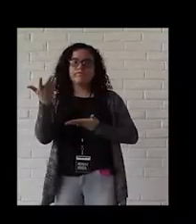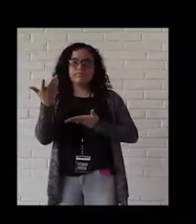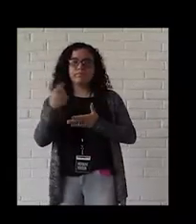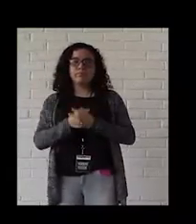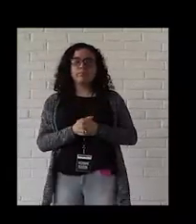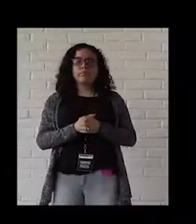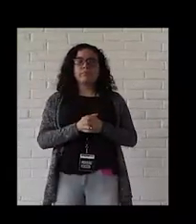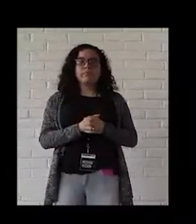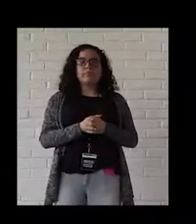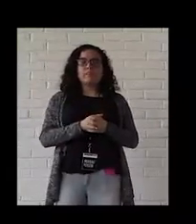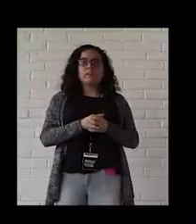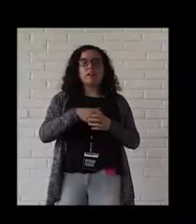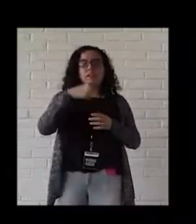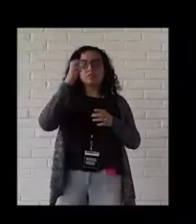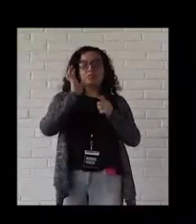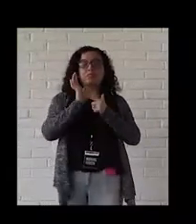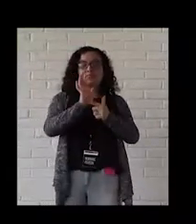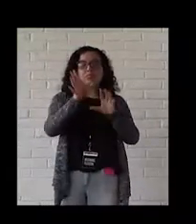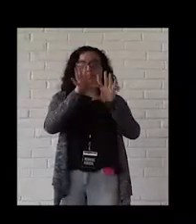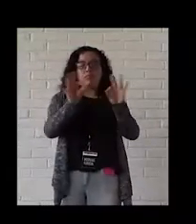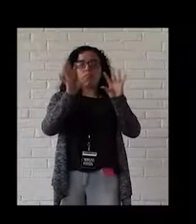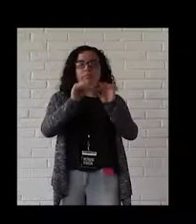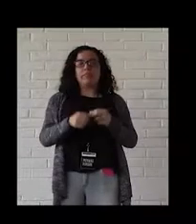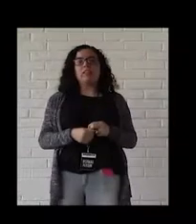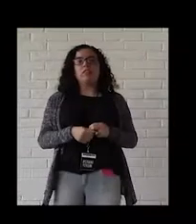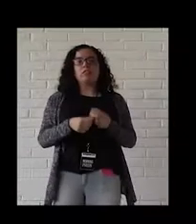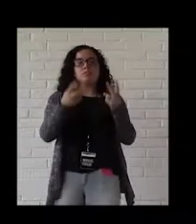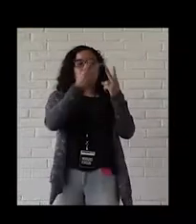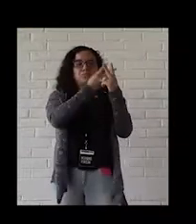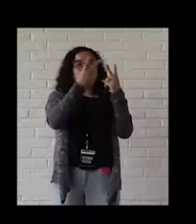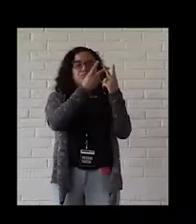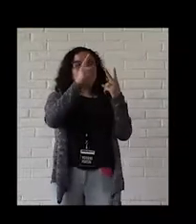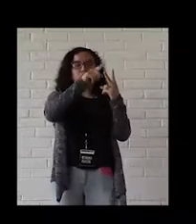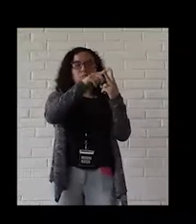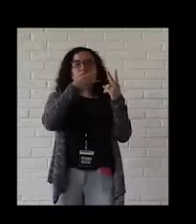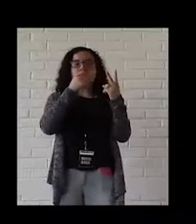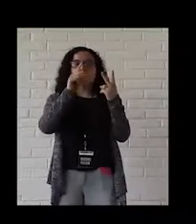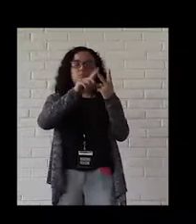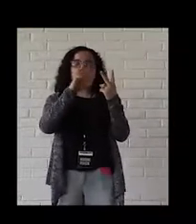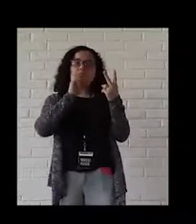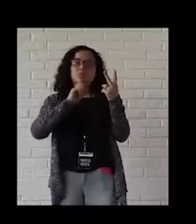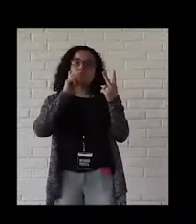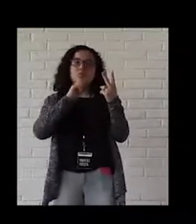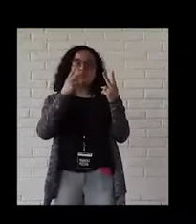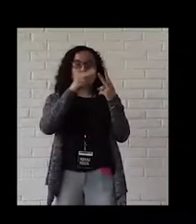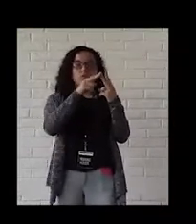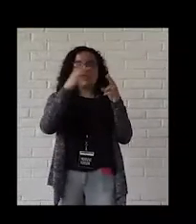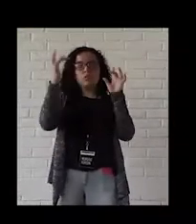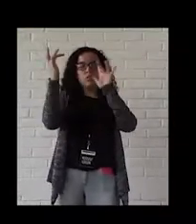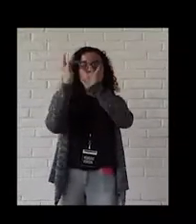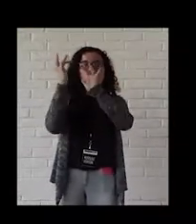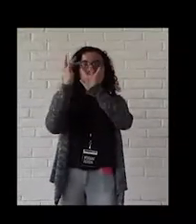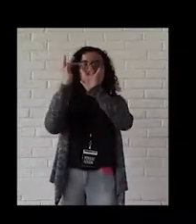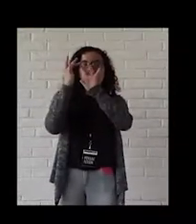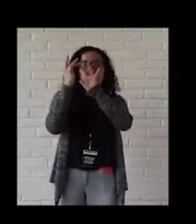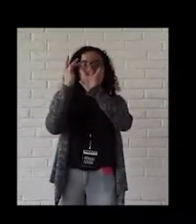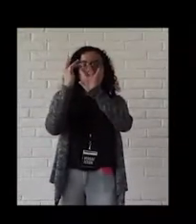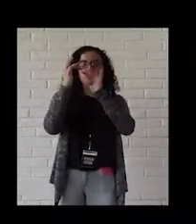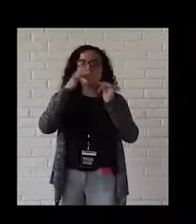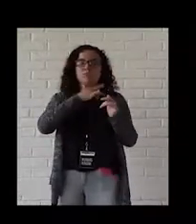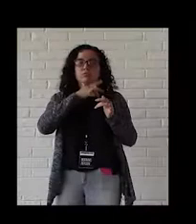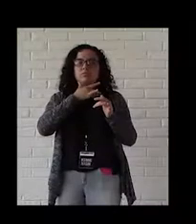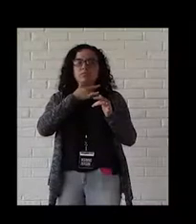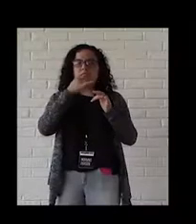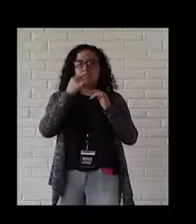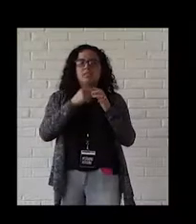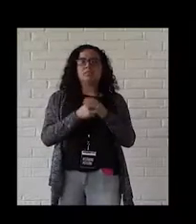contar. Agarraron una pareja y los conectaban con unos electrodos, que son unas maquinitas que leen sentimiento, y les pedían que